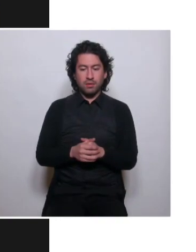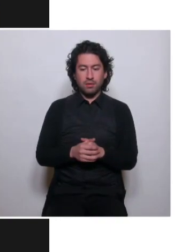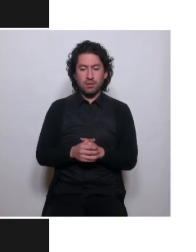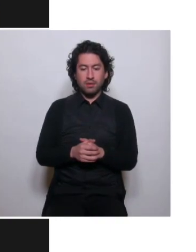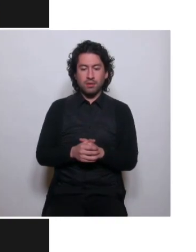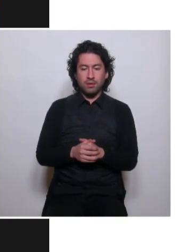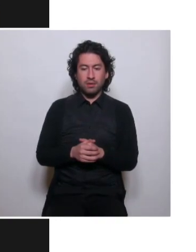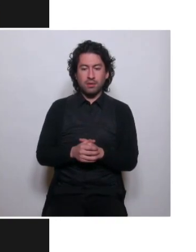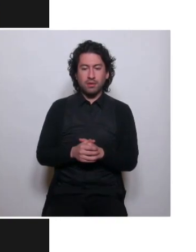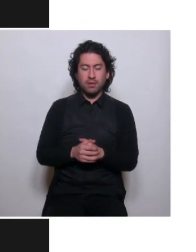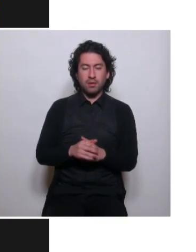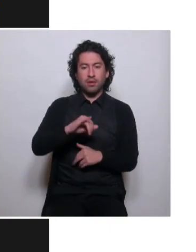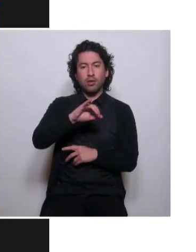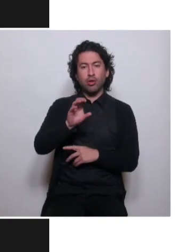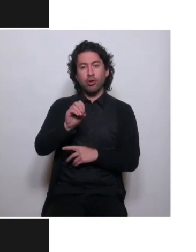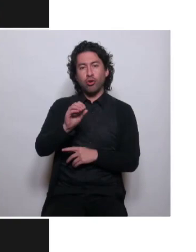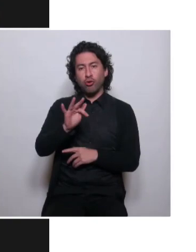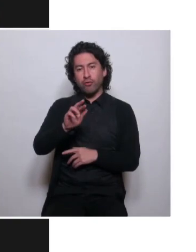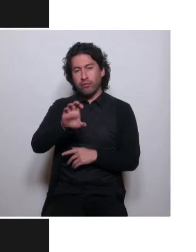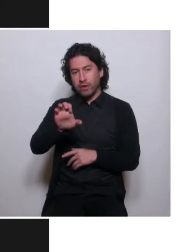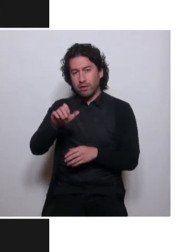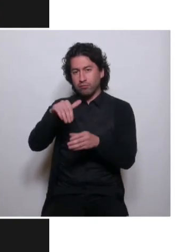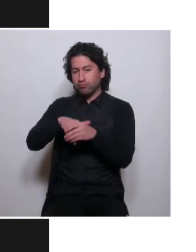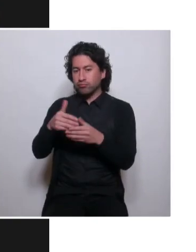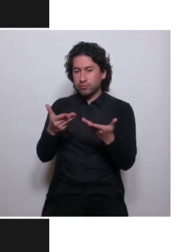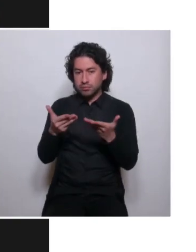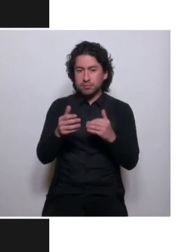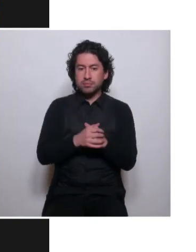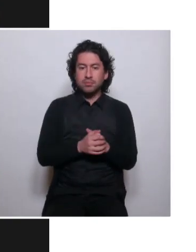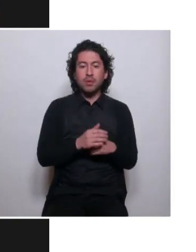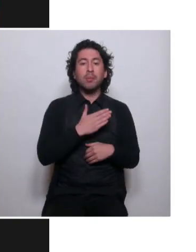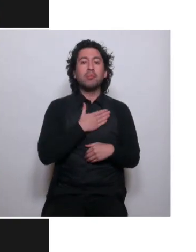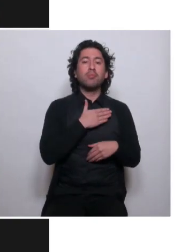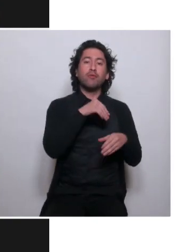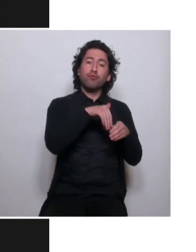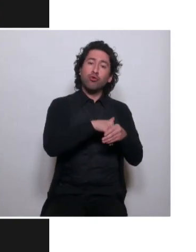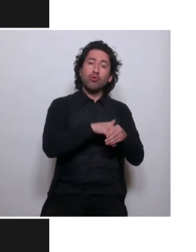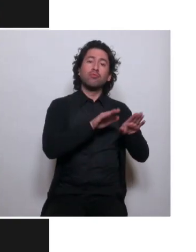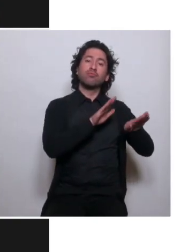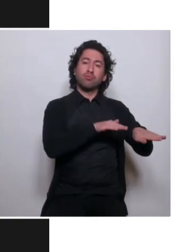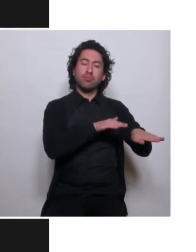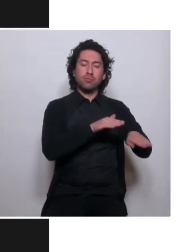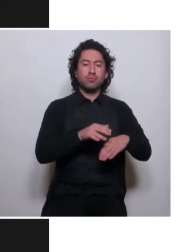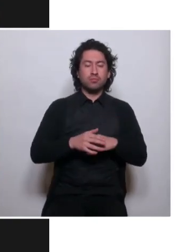Convencional Álvaro Jofré, ¿cómo vota? Señor secretario, mi voto es a favor.